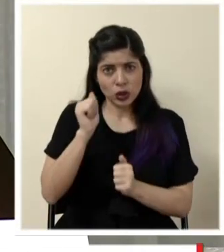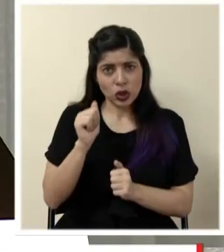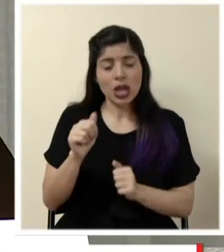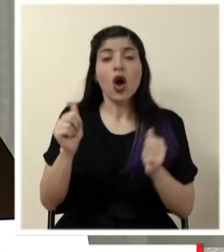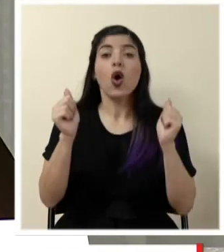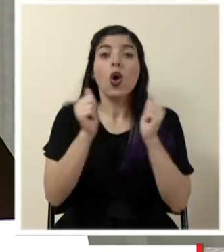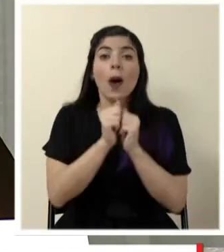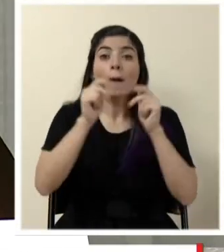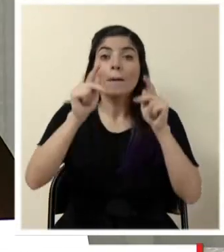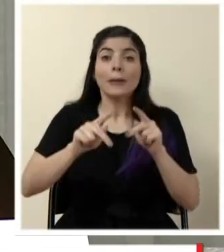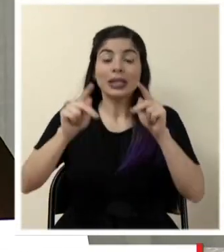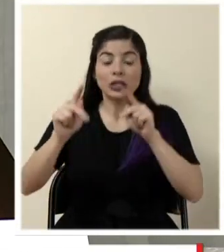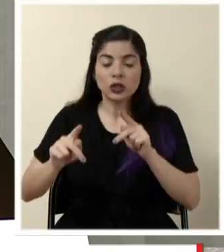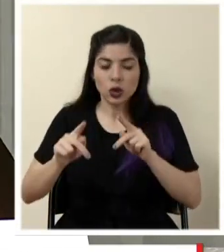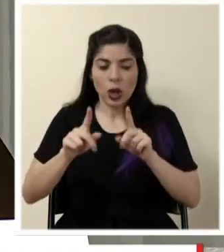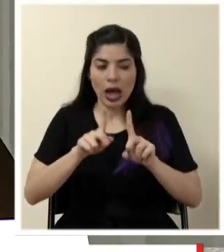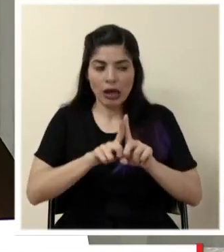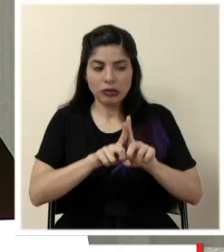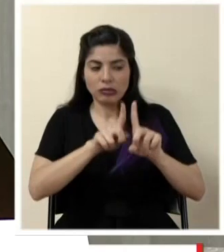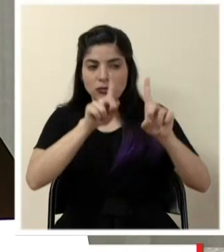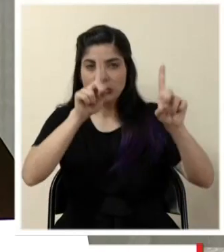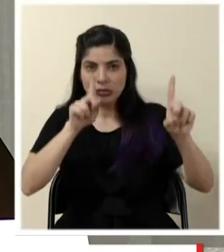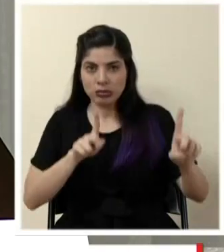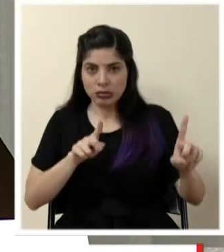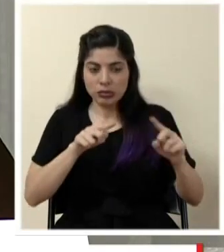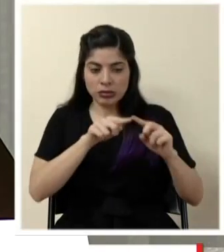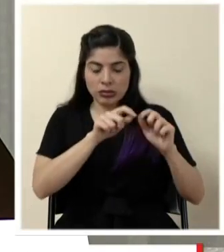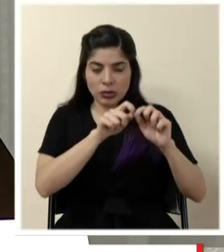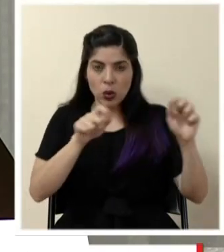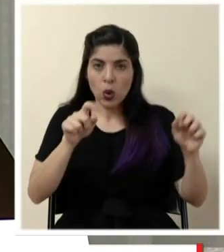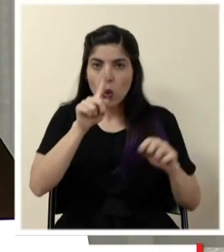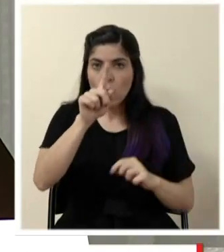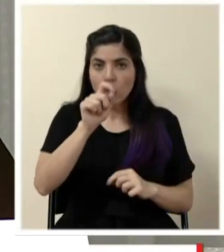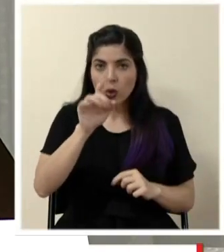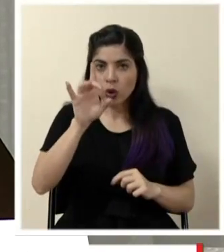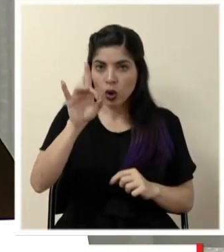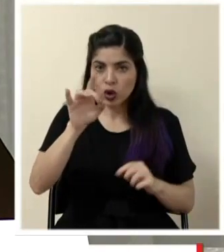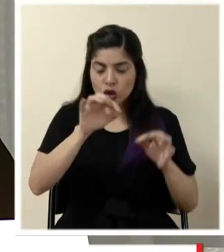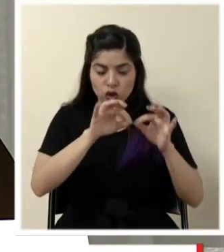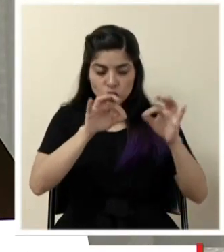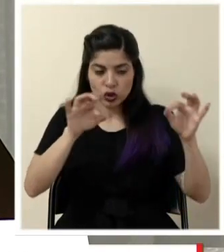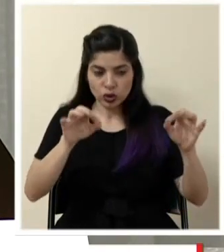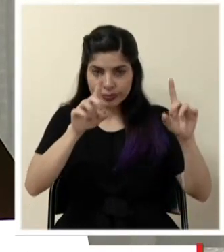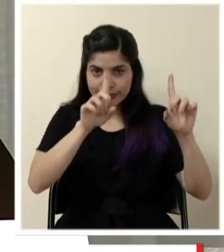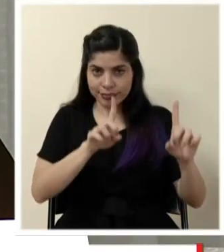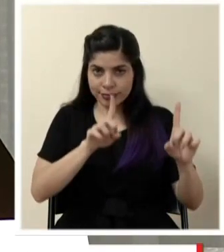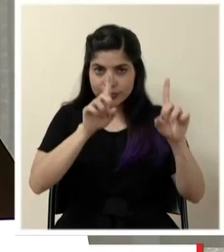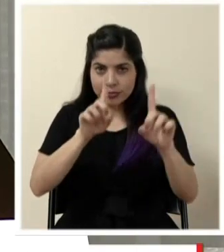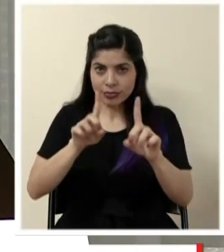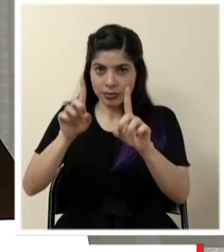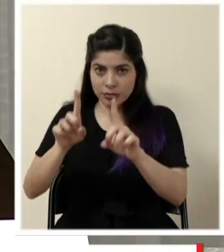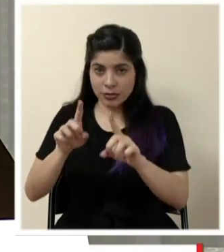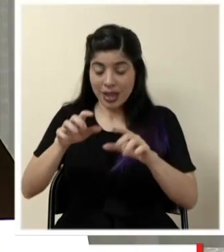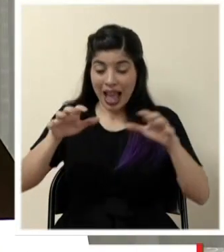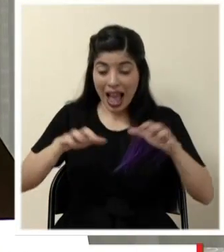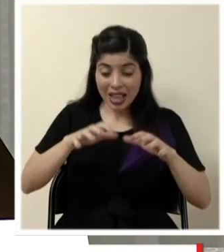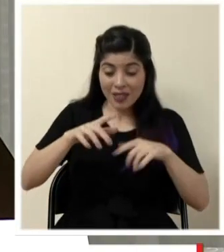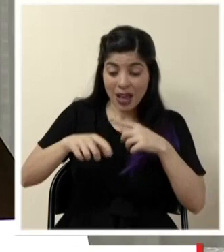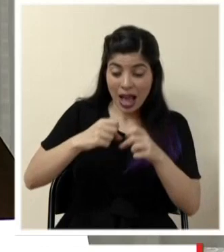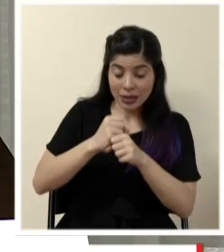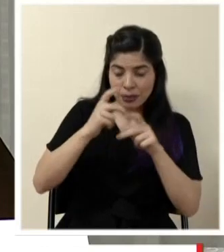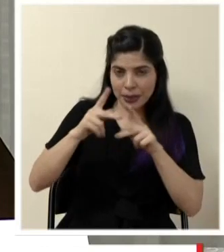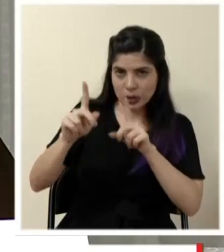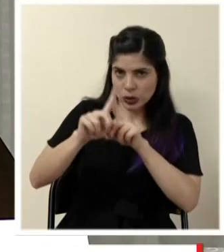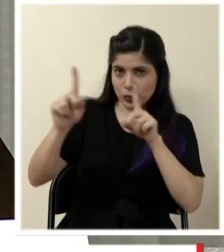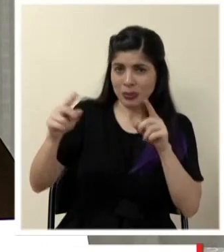con distanciamientos idealmente de 1,8 m entre personas en las actividades que vayamos a desarrollar, y